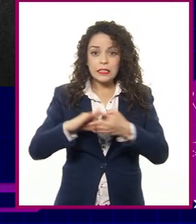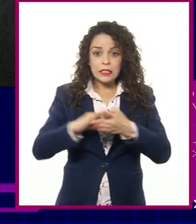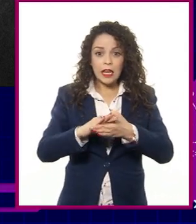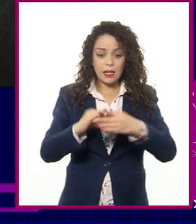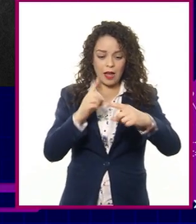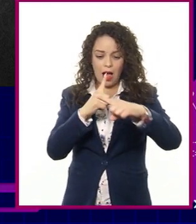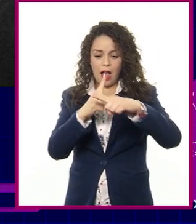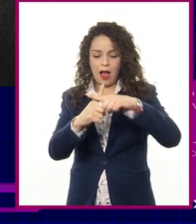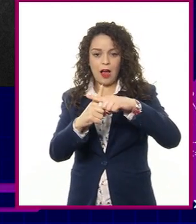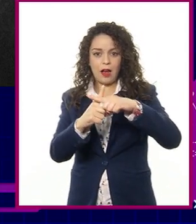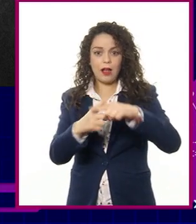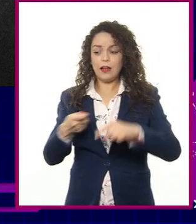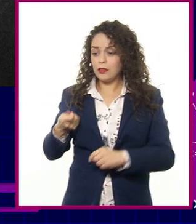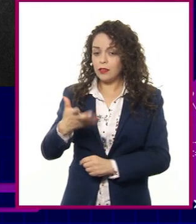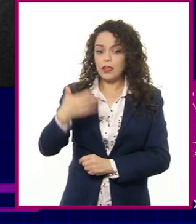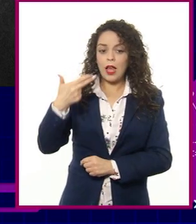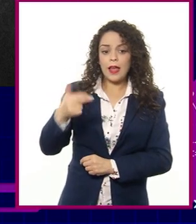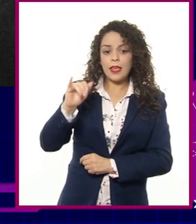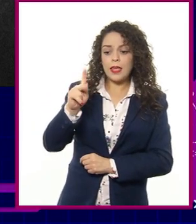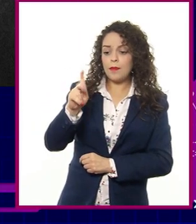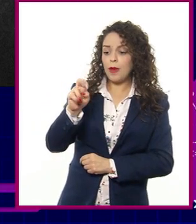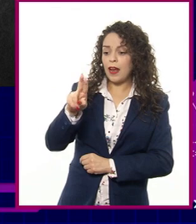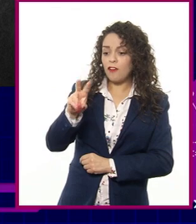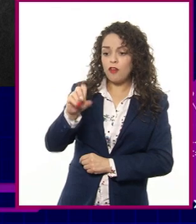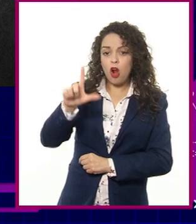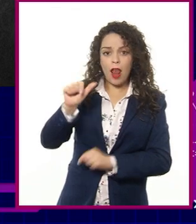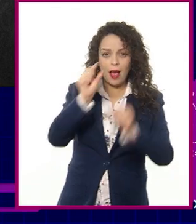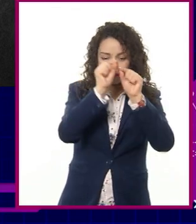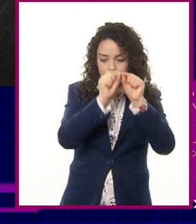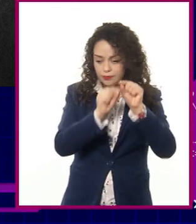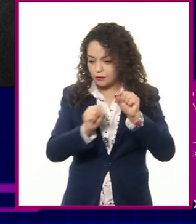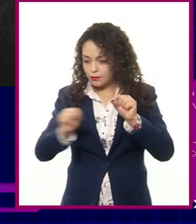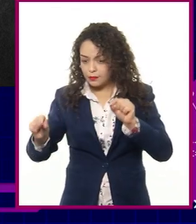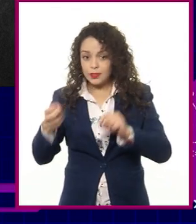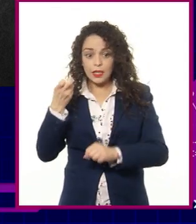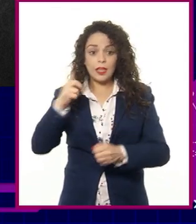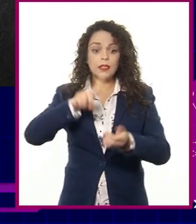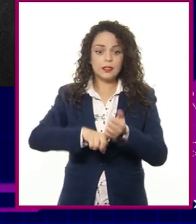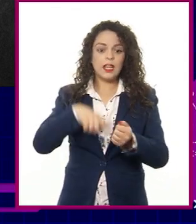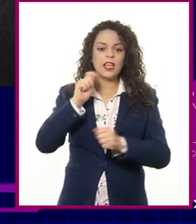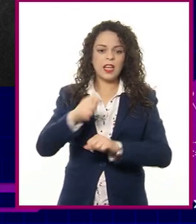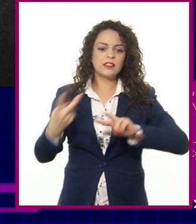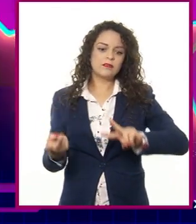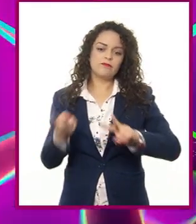curva se llama hipérbola y representa una relación de proporcionalidad inversa.